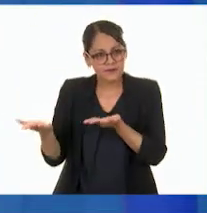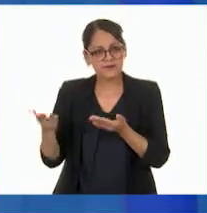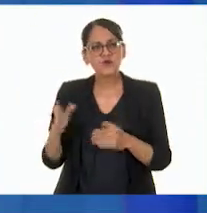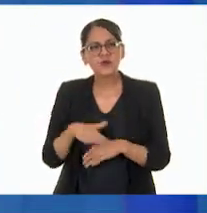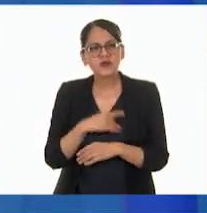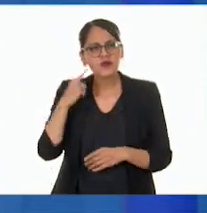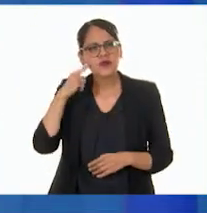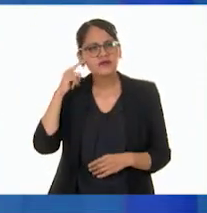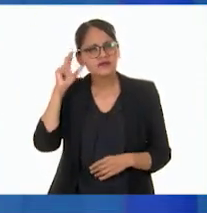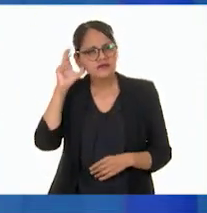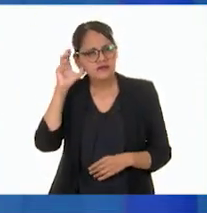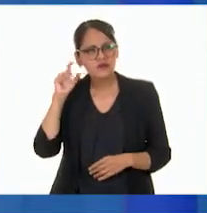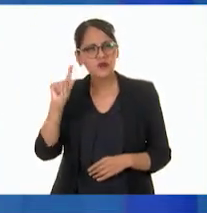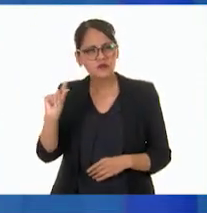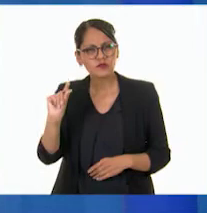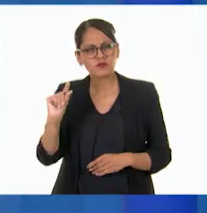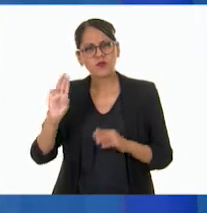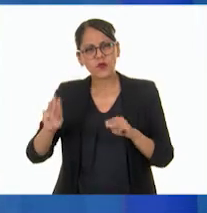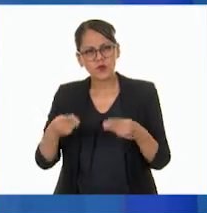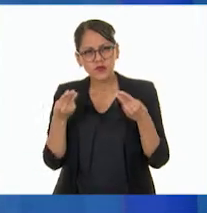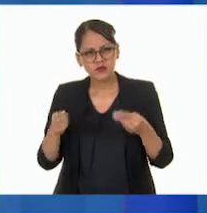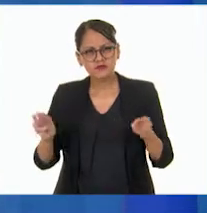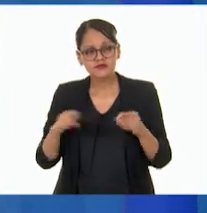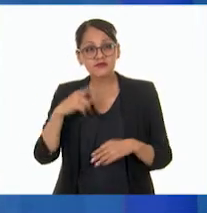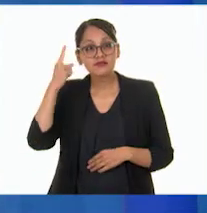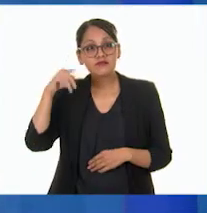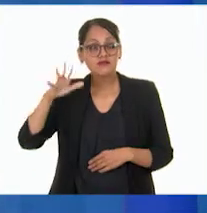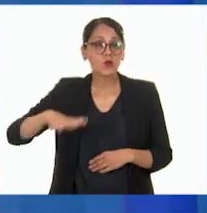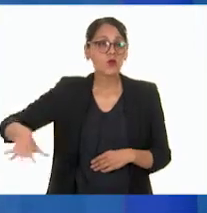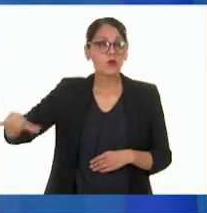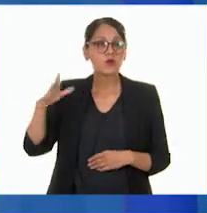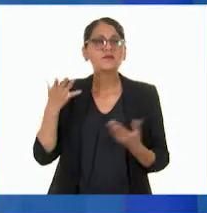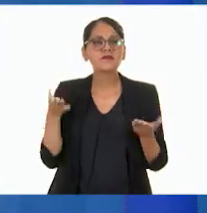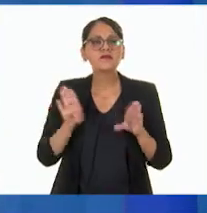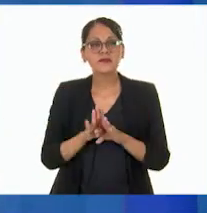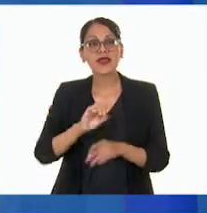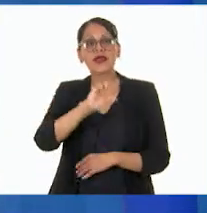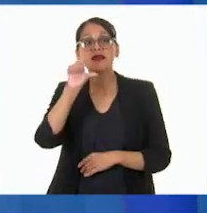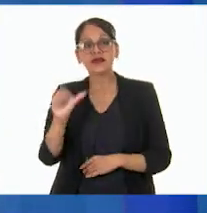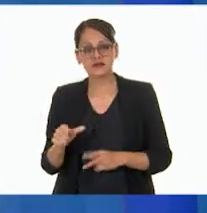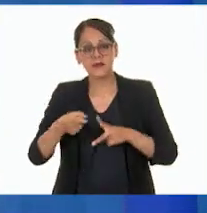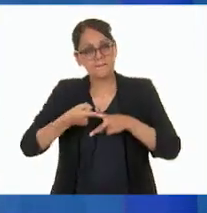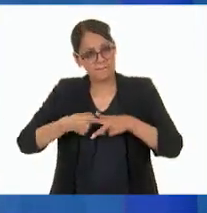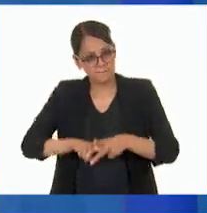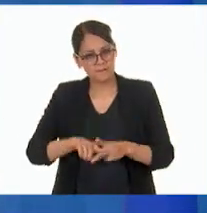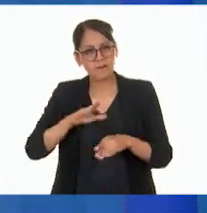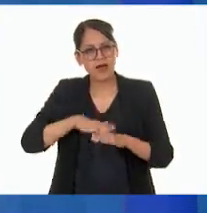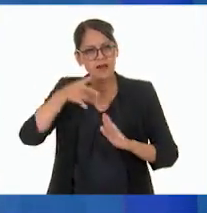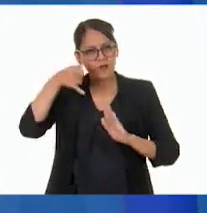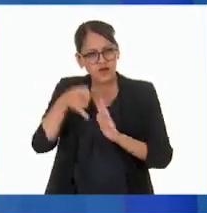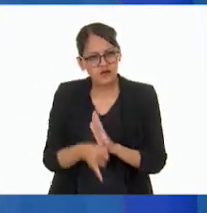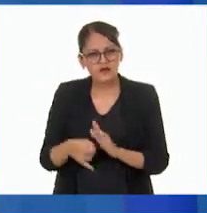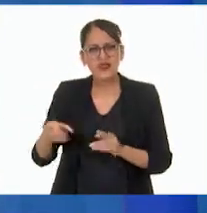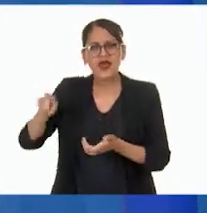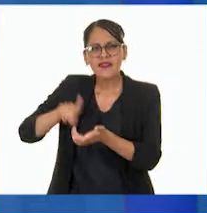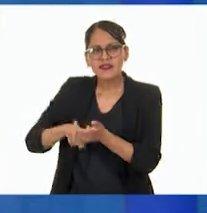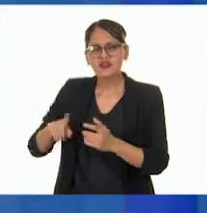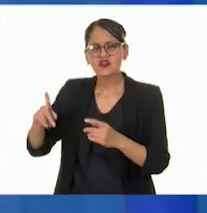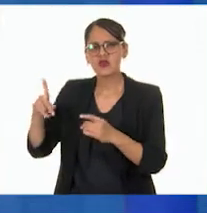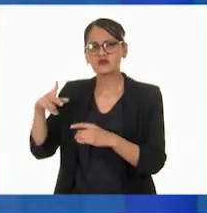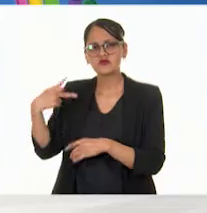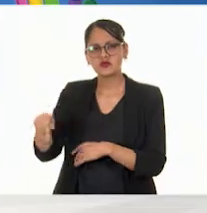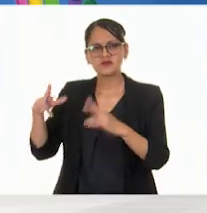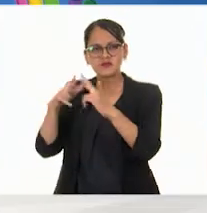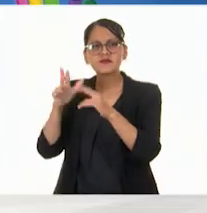qué no escuchamos un poco de la música que las personas oían en ese tiempo? Y después empecemos a profundizar en la Iglesia de la Nueva España. Me